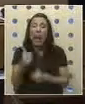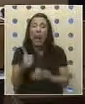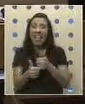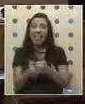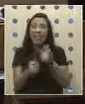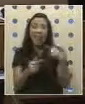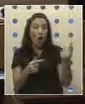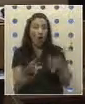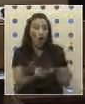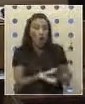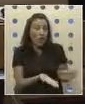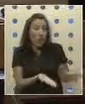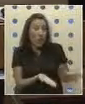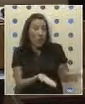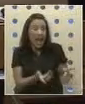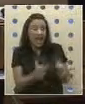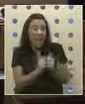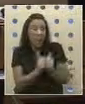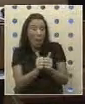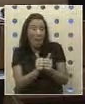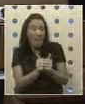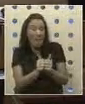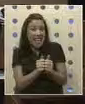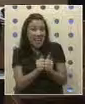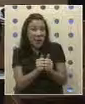queda afuera, que va a ser de compañero de aquel